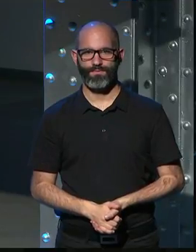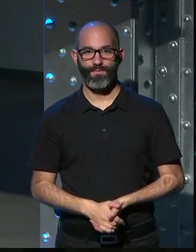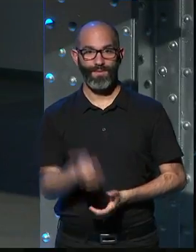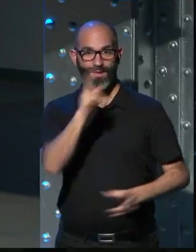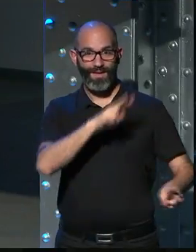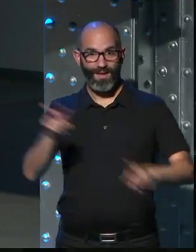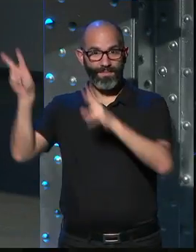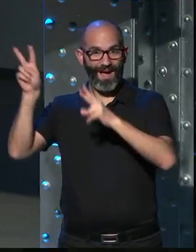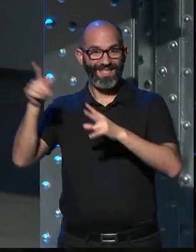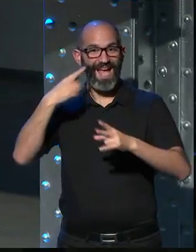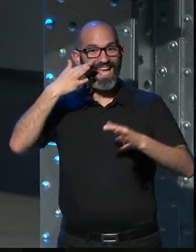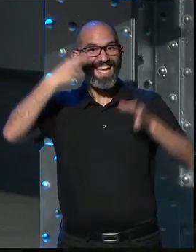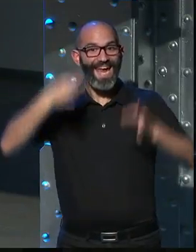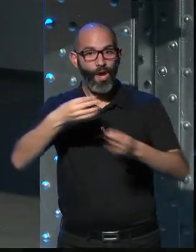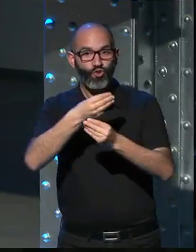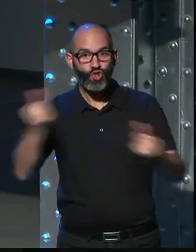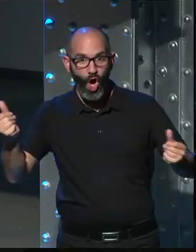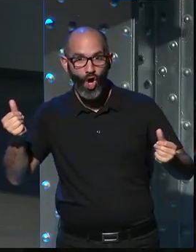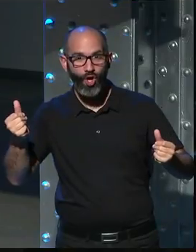En esta ilusión